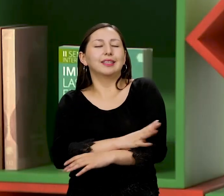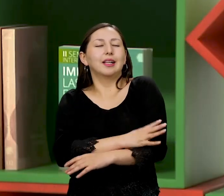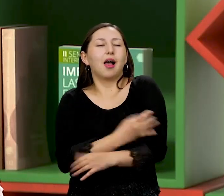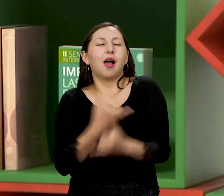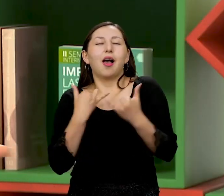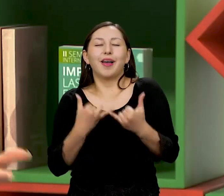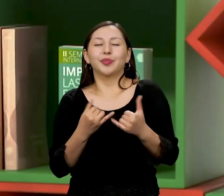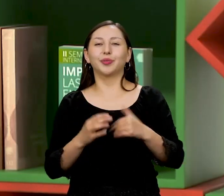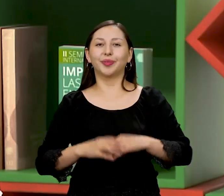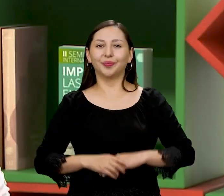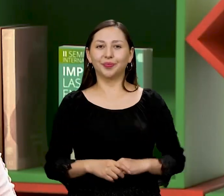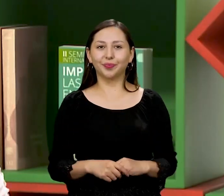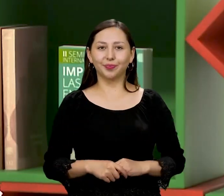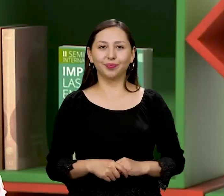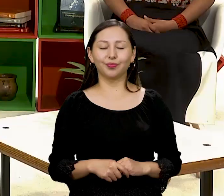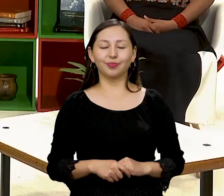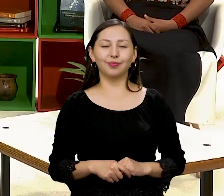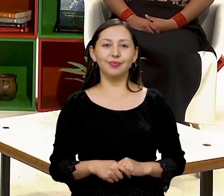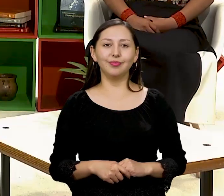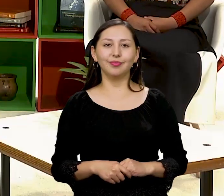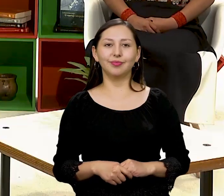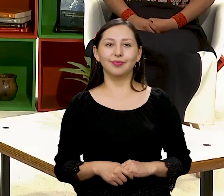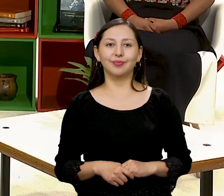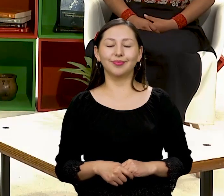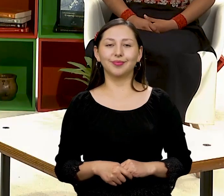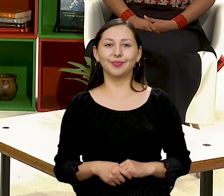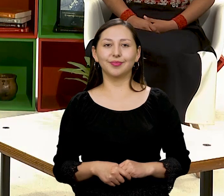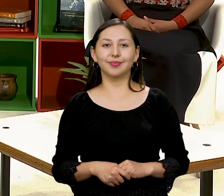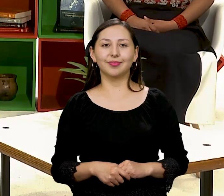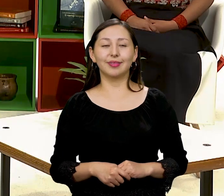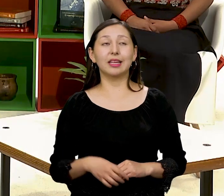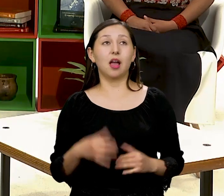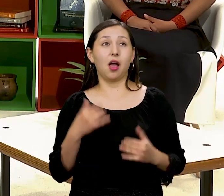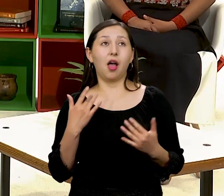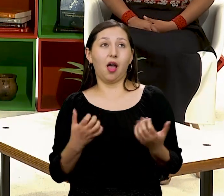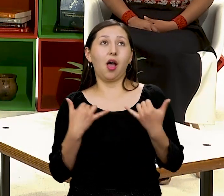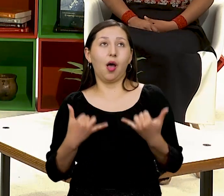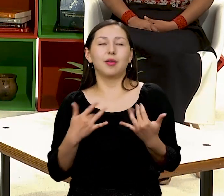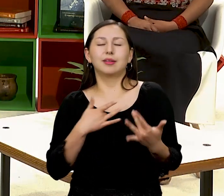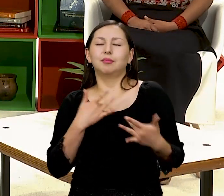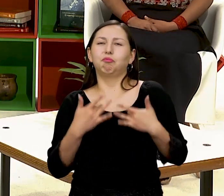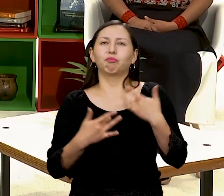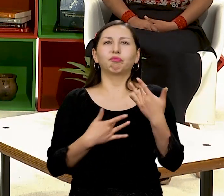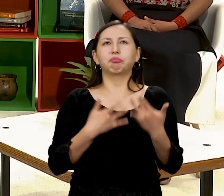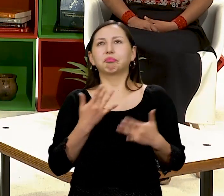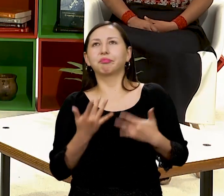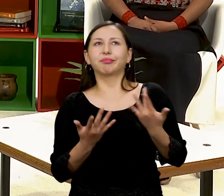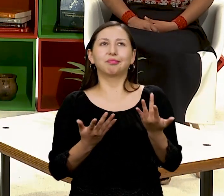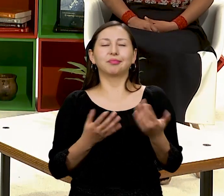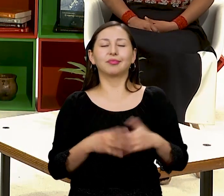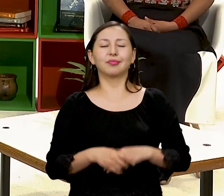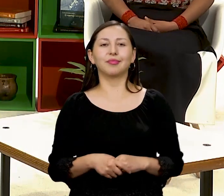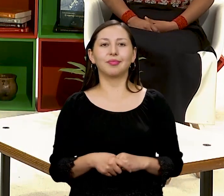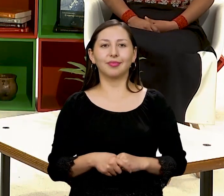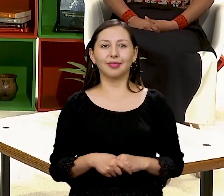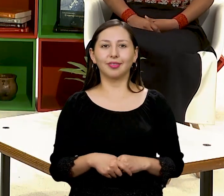ahora tú? Bueno, pues la mayor satisfacción es que